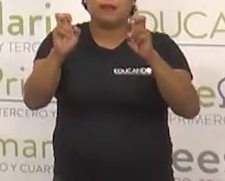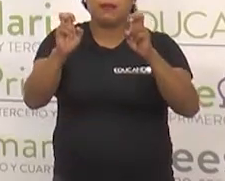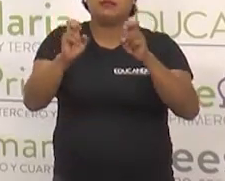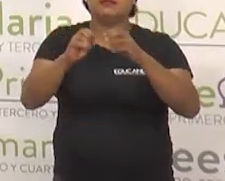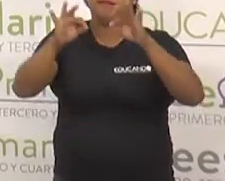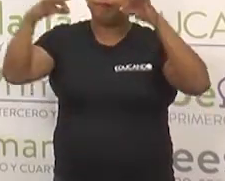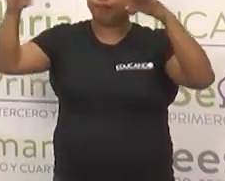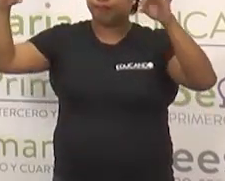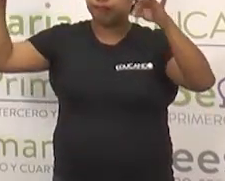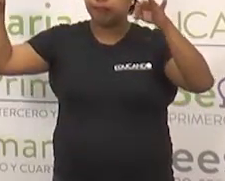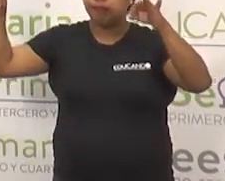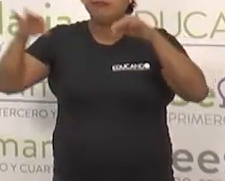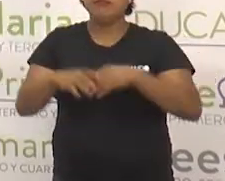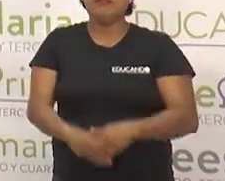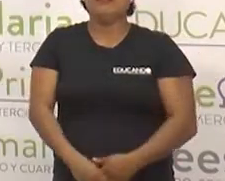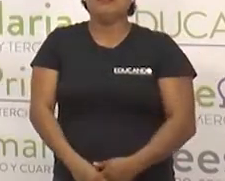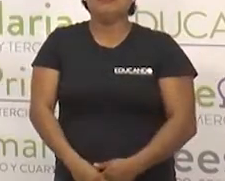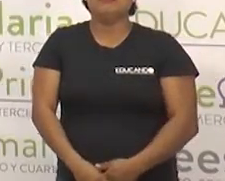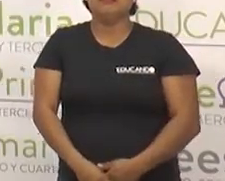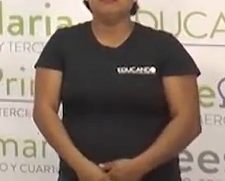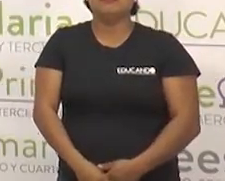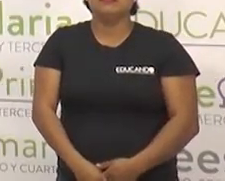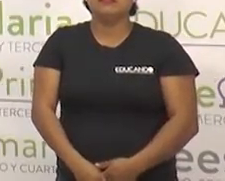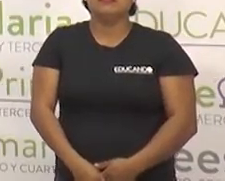temas de exposición.